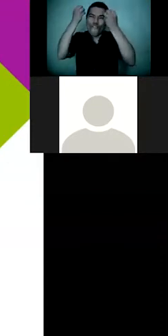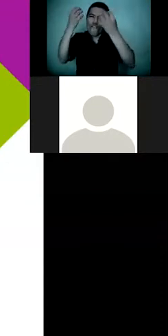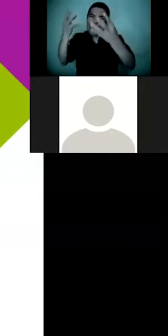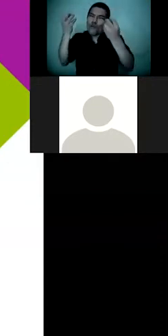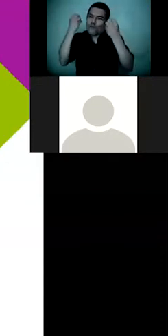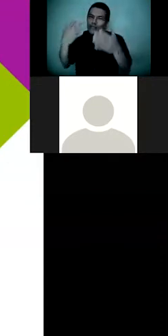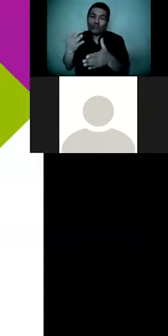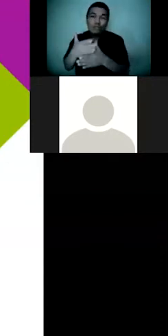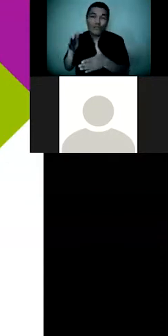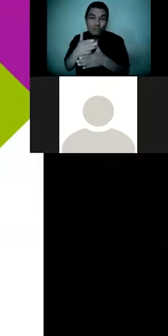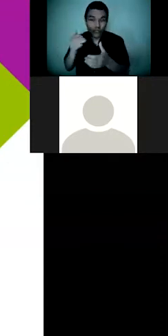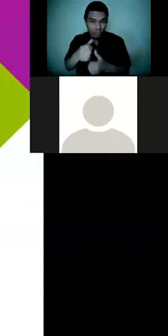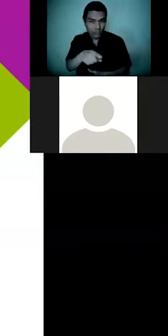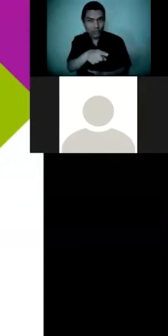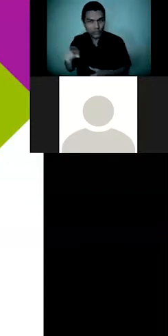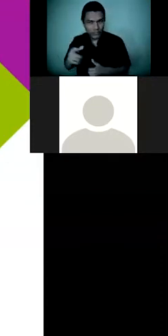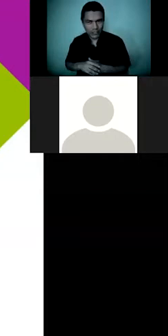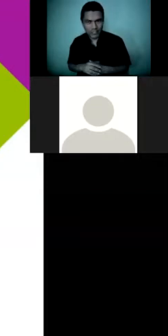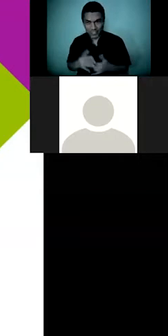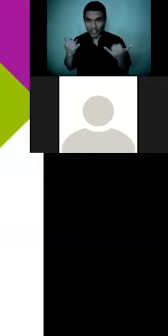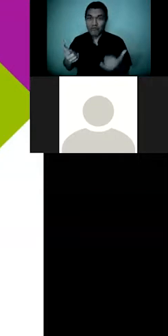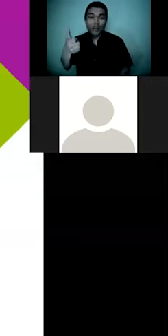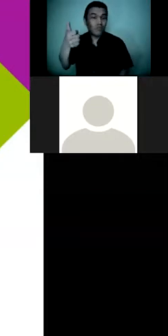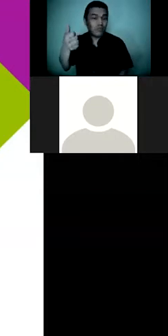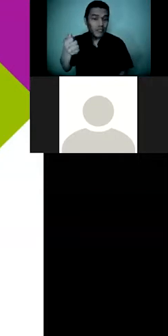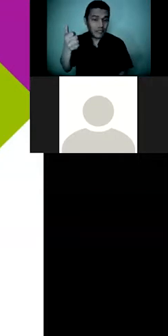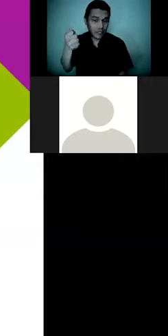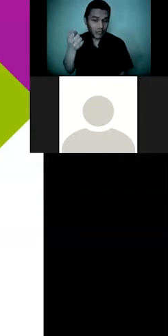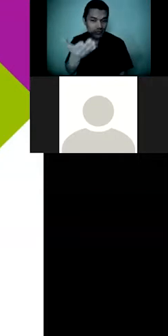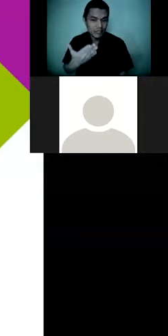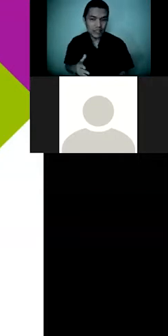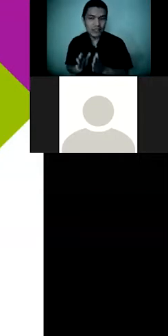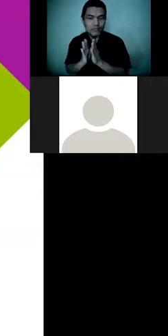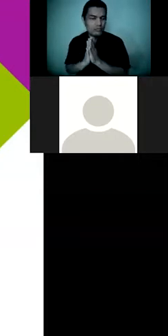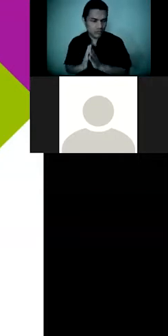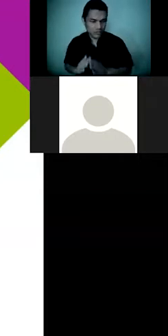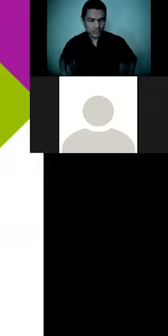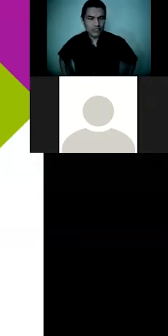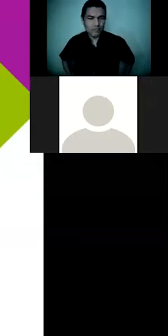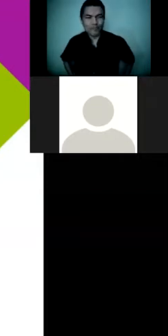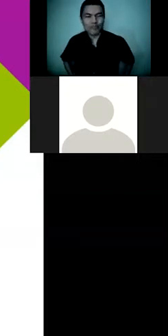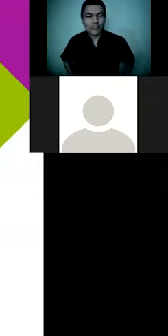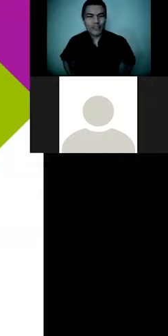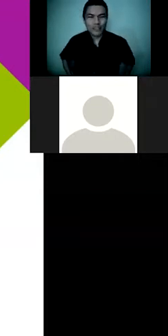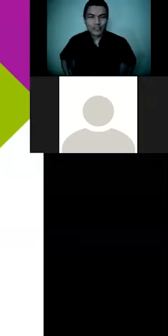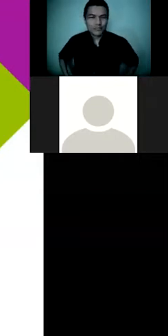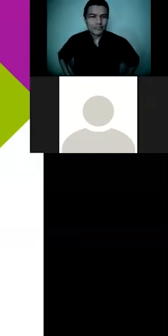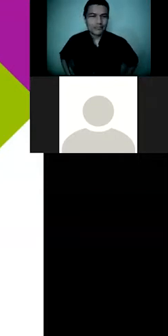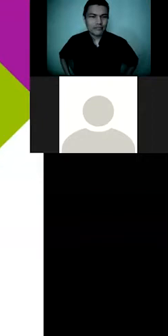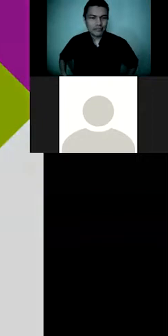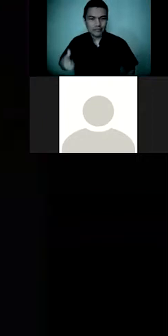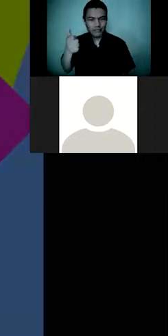Y tiene historia, tiene mucha información que queremos, hay mucha información que queremos compartir. Por favor, ¿pueden pasar la